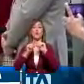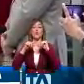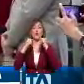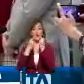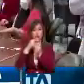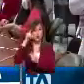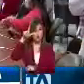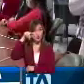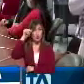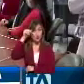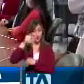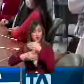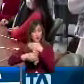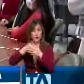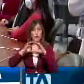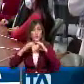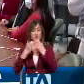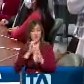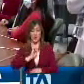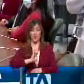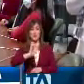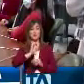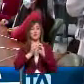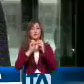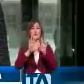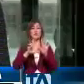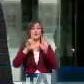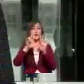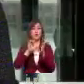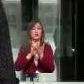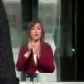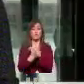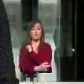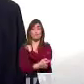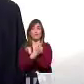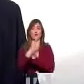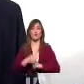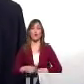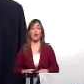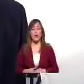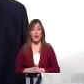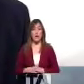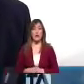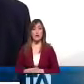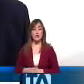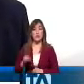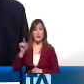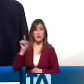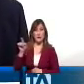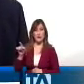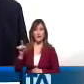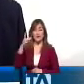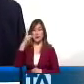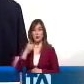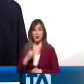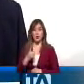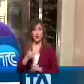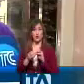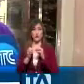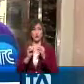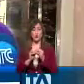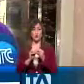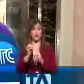un proceso dentro del Comité de Ética de Pachacuti. Esto fue lo que dijo. En este momento ya no va a ser parte de la toma de decisiones de la